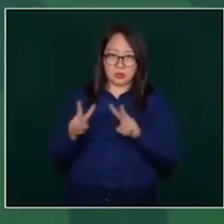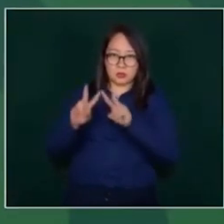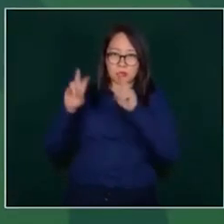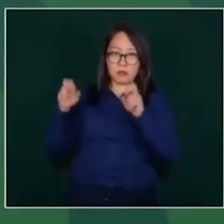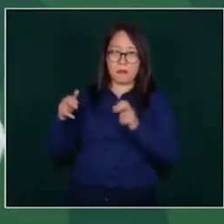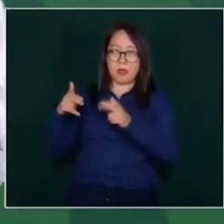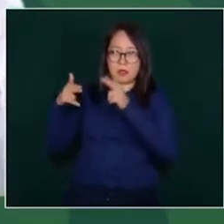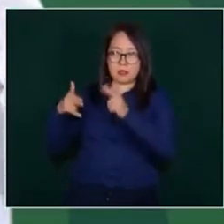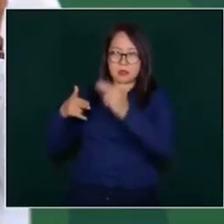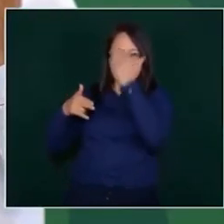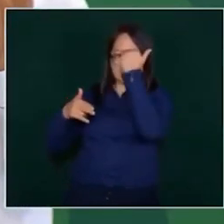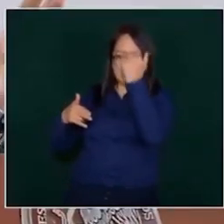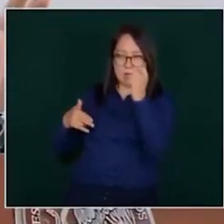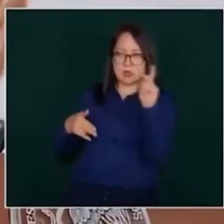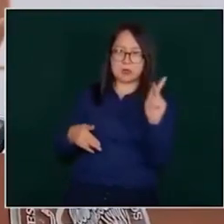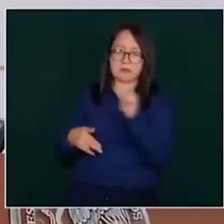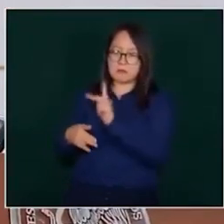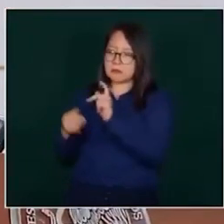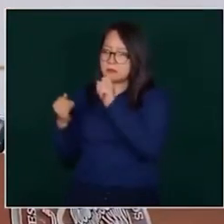hace raro